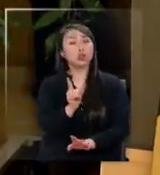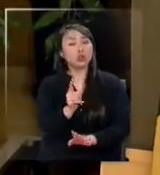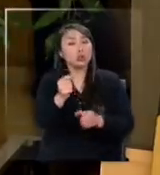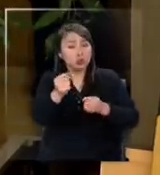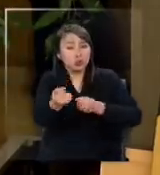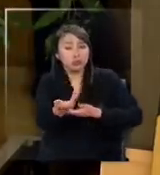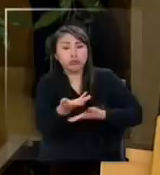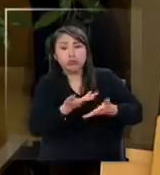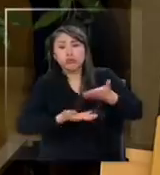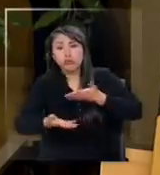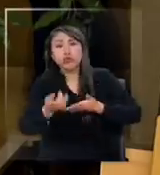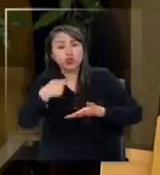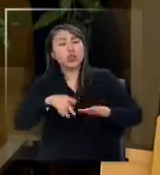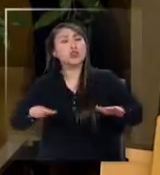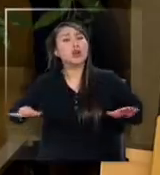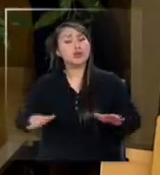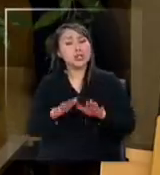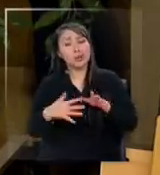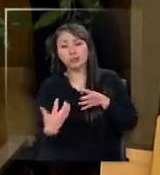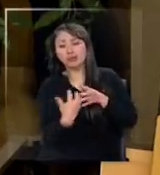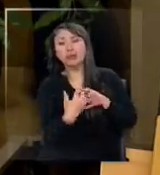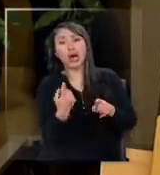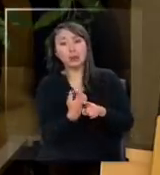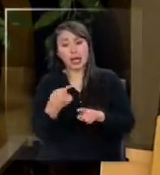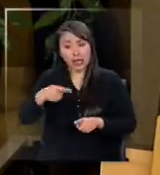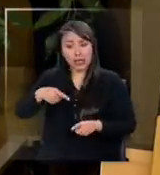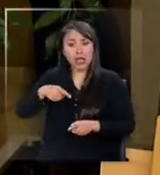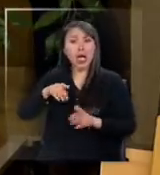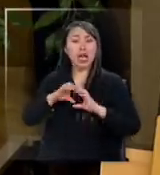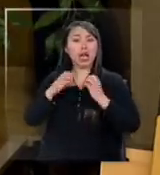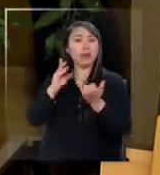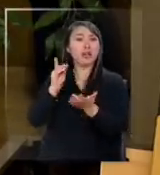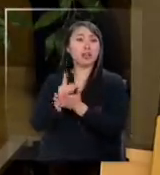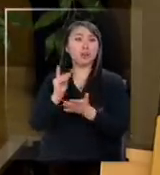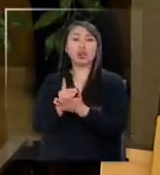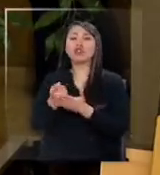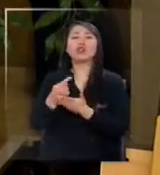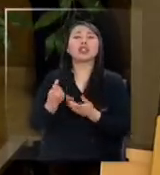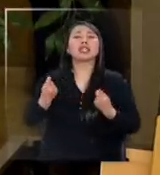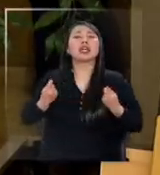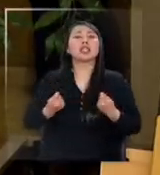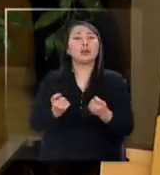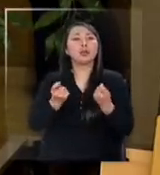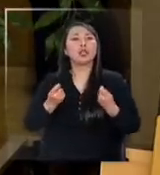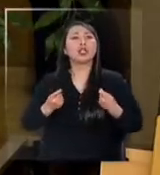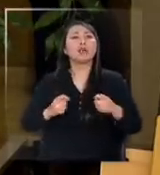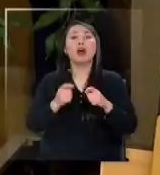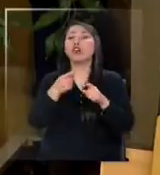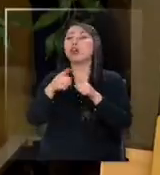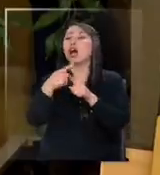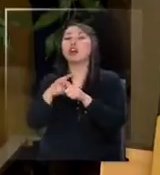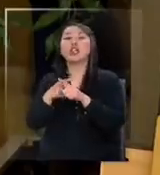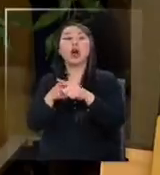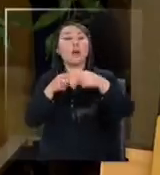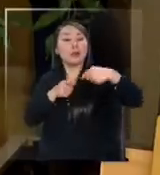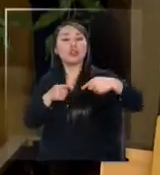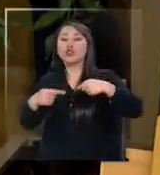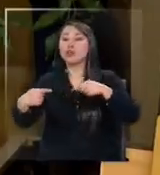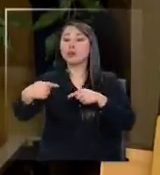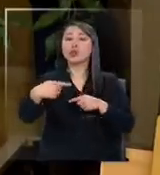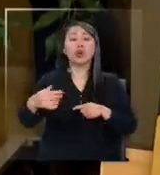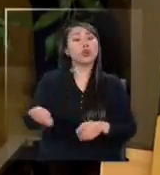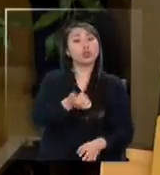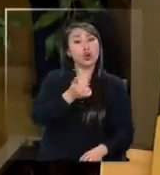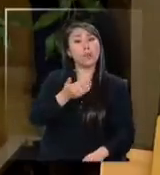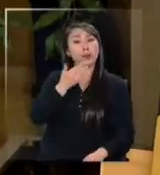soluciones, sino que estamos en ese esfuerzo aquí, incluso en la Cámara de Diputados, intentando con el resto de las fuerzas de la oposición, pero también con